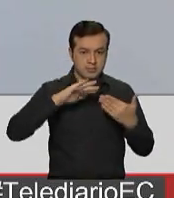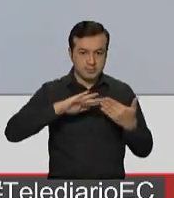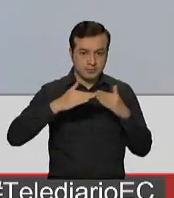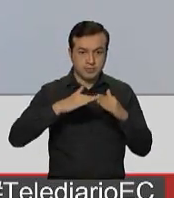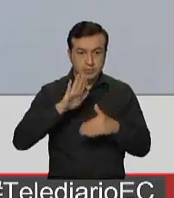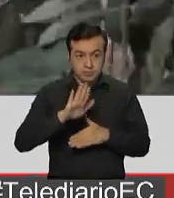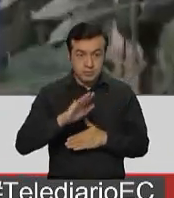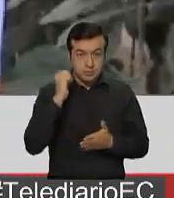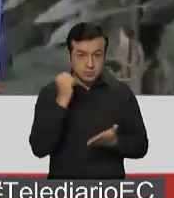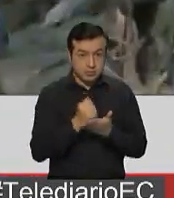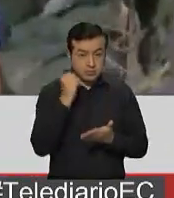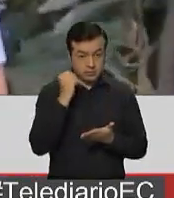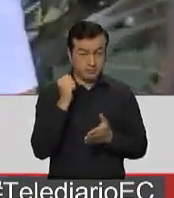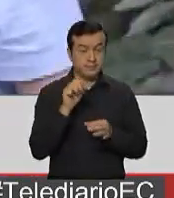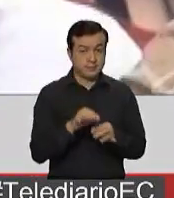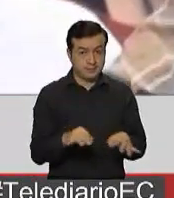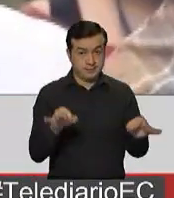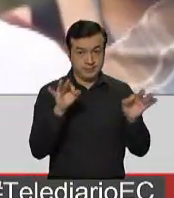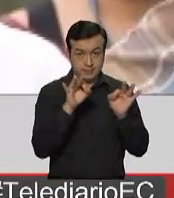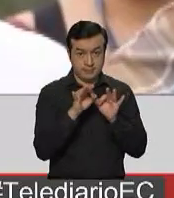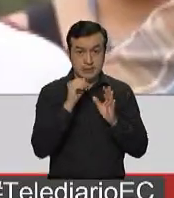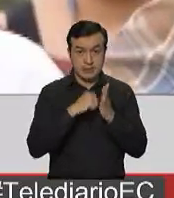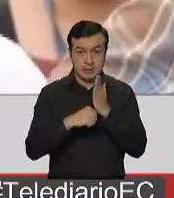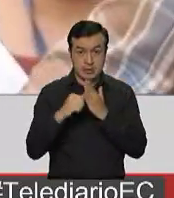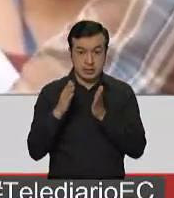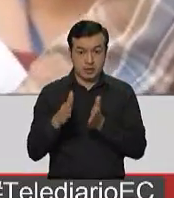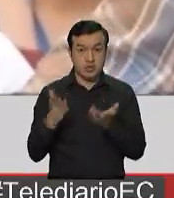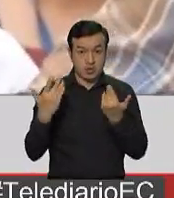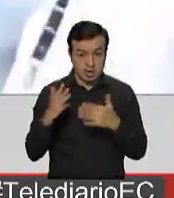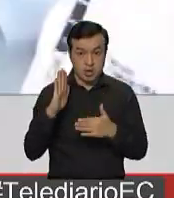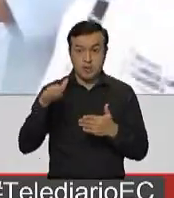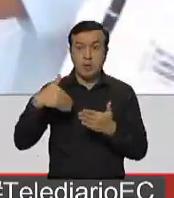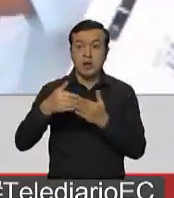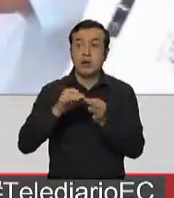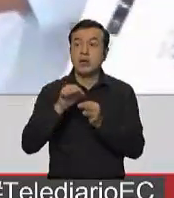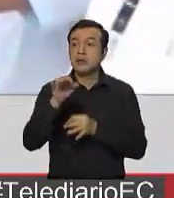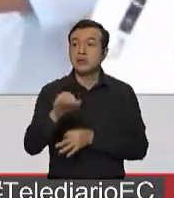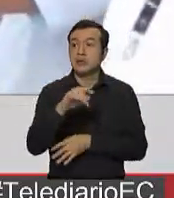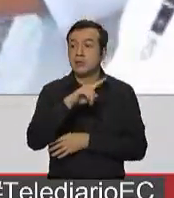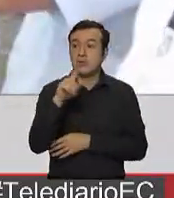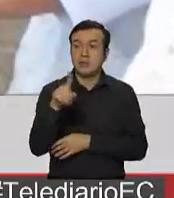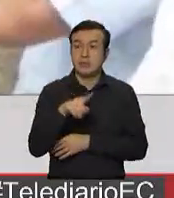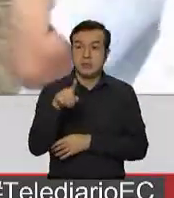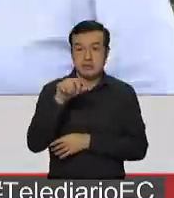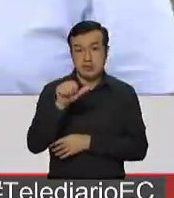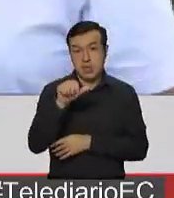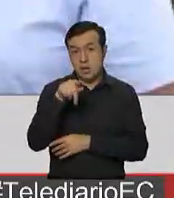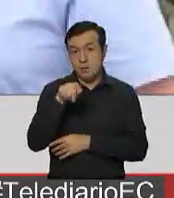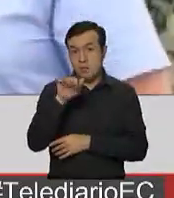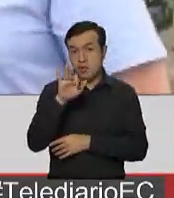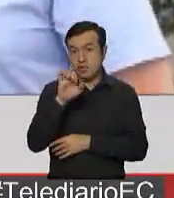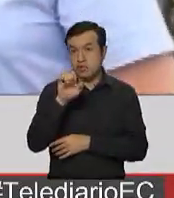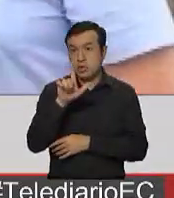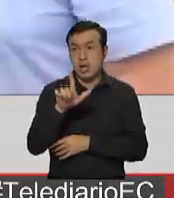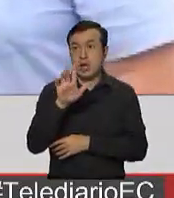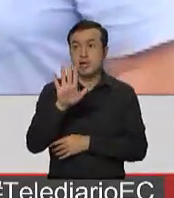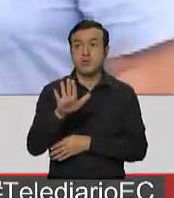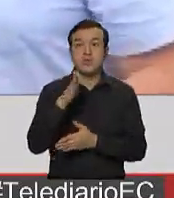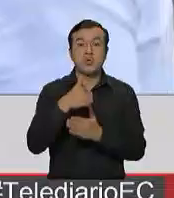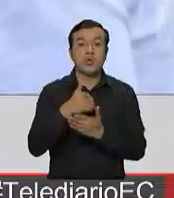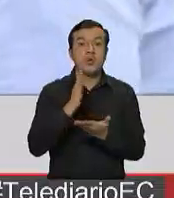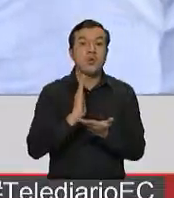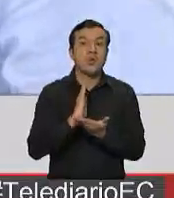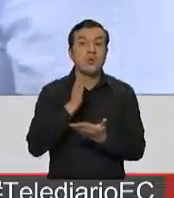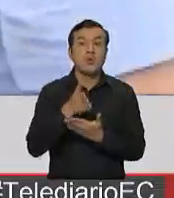es importante. Luego el ministro Lasso llegó hasta la comuna Zapotal, en donde conoció sobre la primera cosecha de aguacate haz de la finca